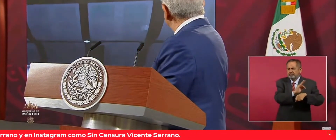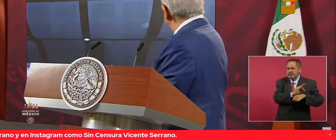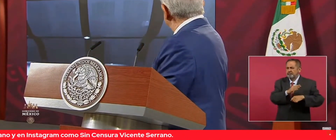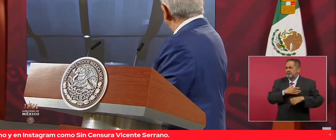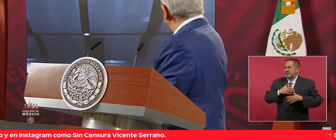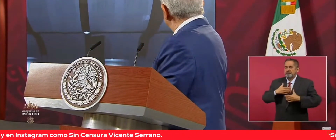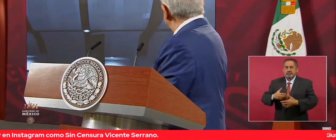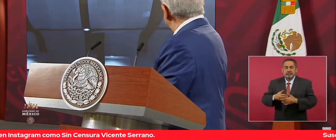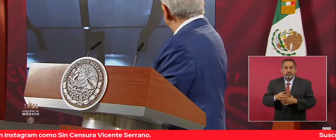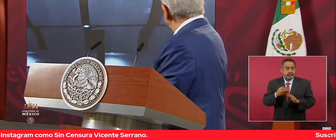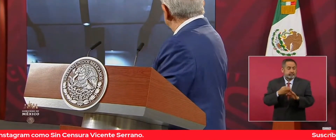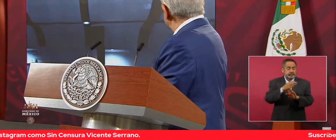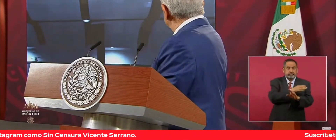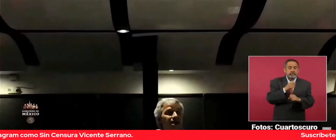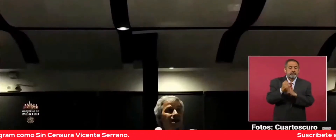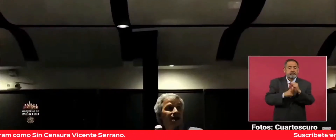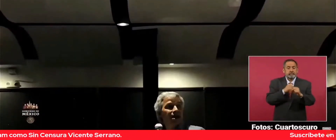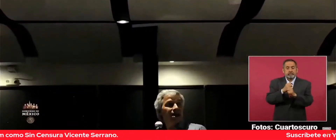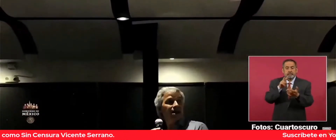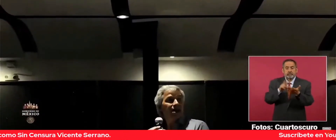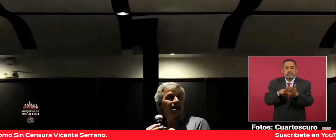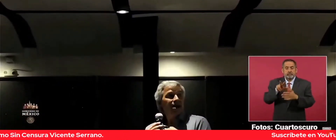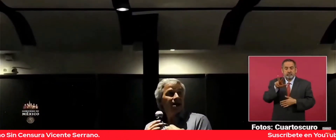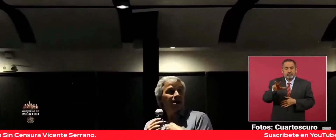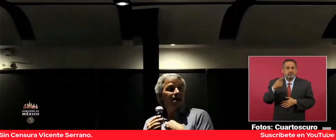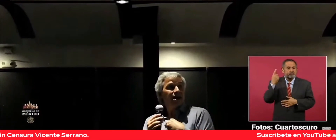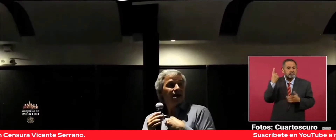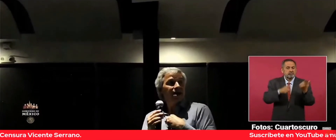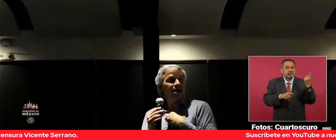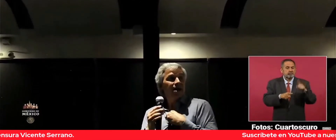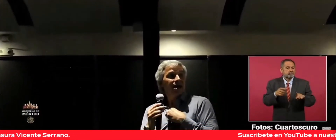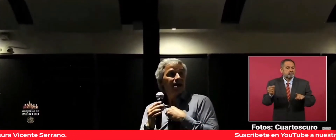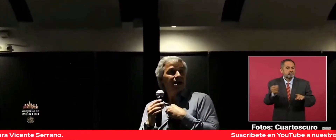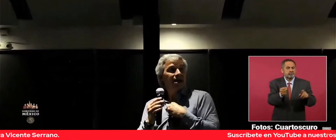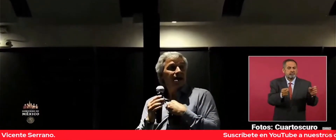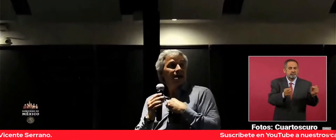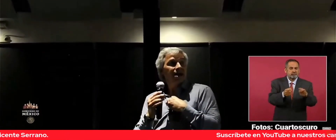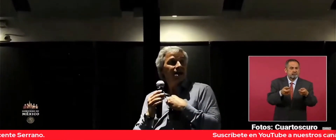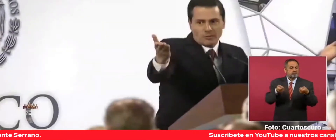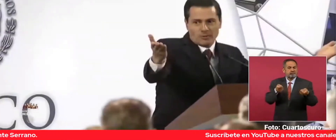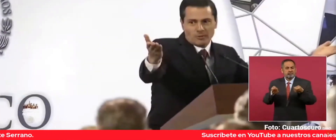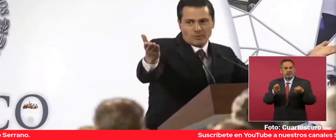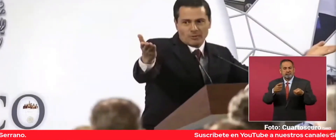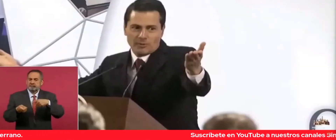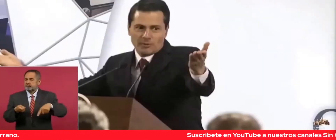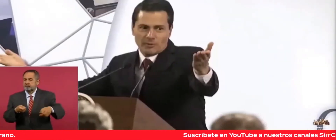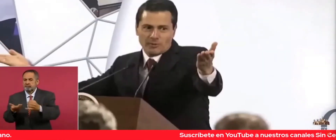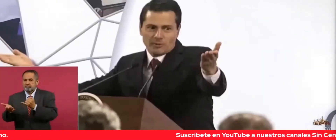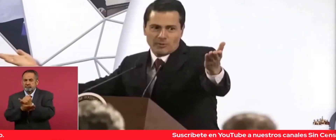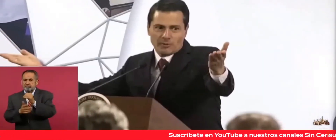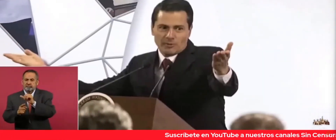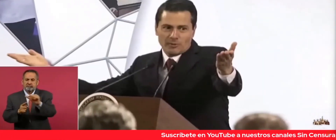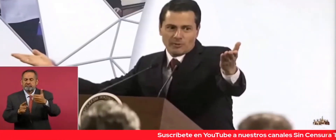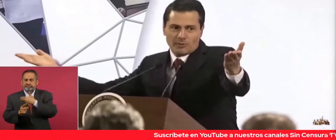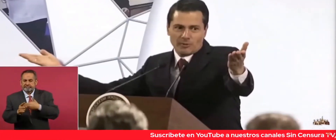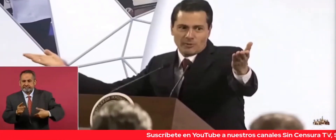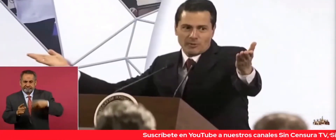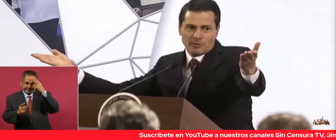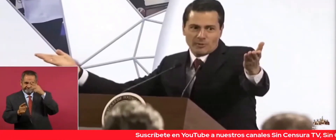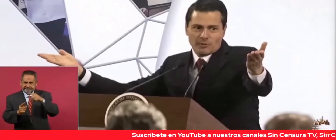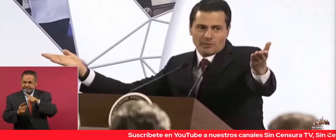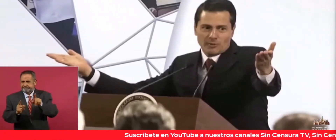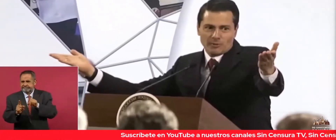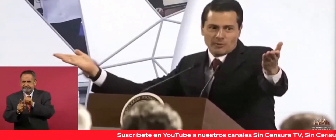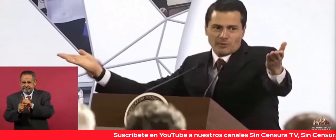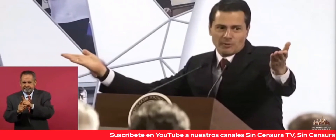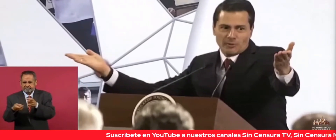hasta antes del 2018 imponían y o dirigían las decisiones de los presidentes de la República,